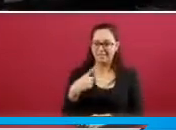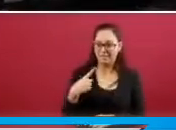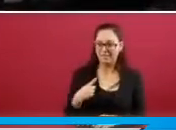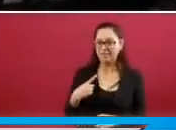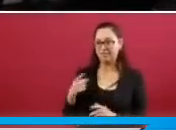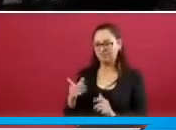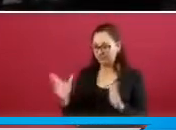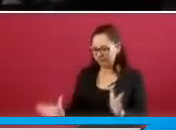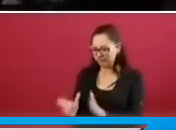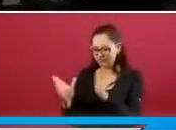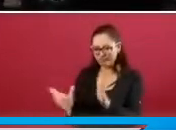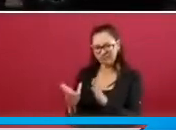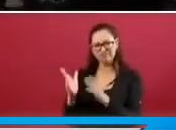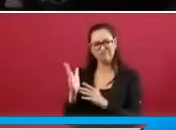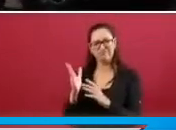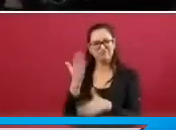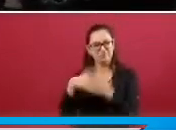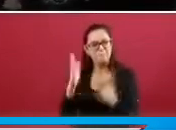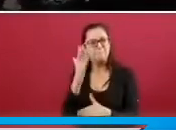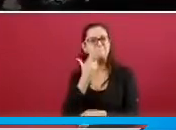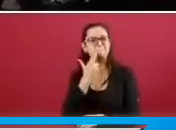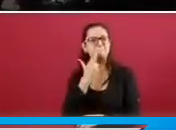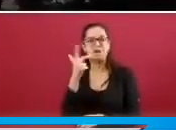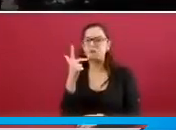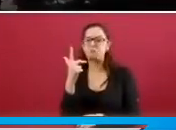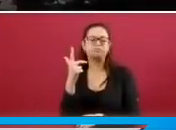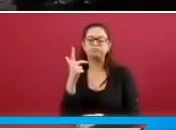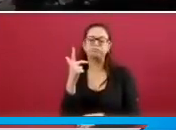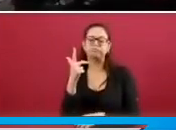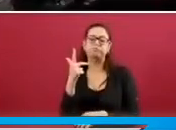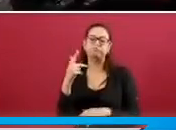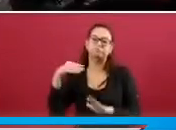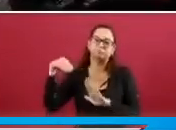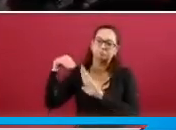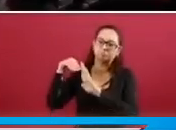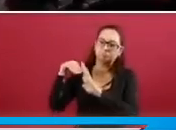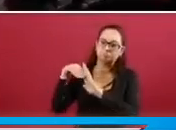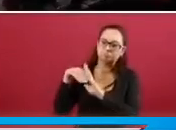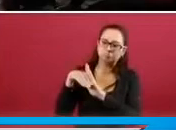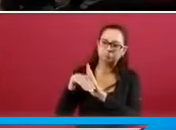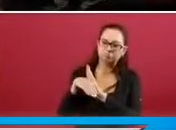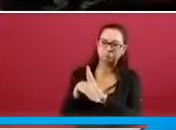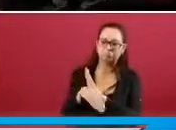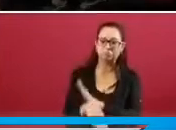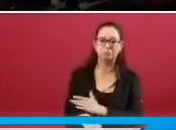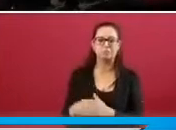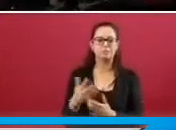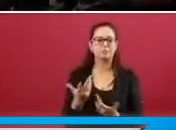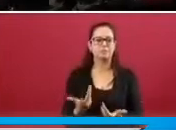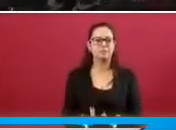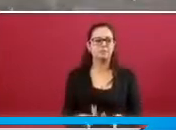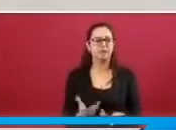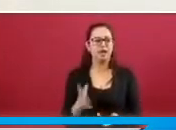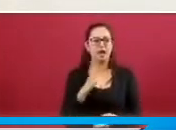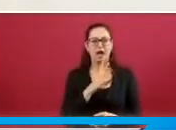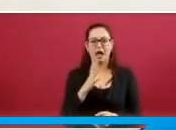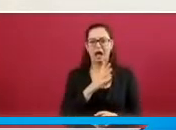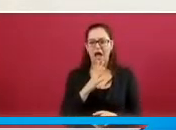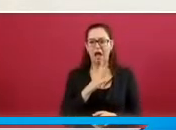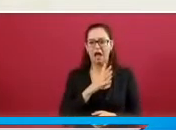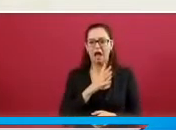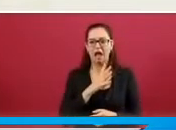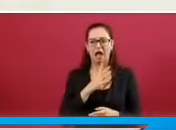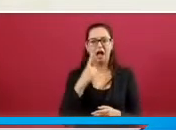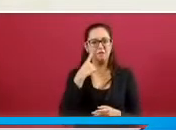los precios de la energía eléctrica a los consumidores. Se someterá a una consulta a la puesta en marcha de esta planta sin contaminar. Esta inversión es de